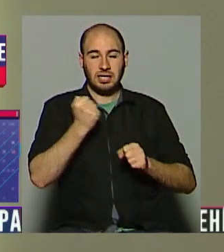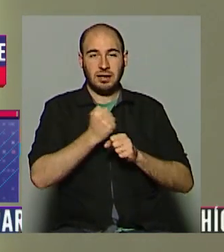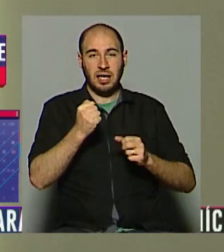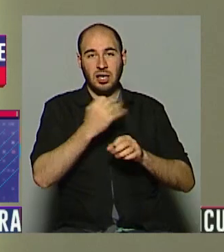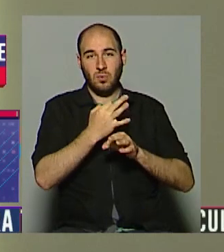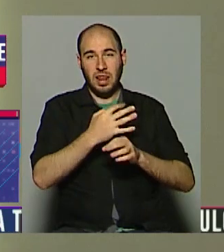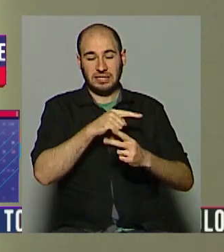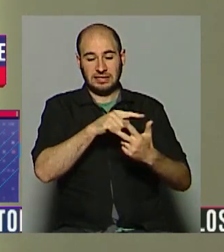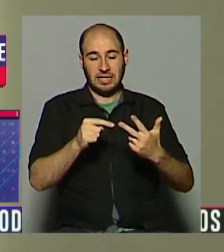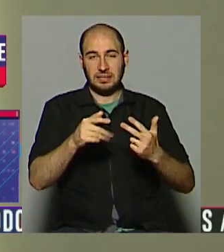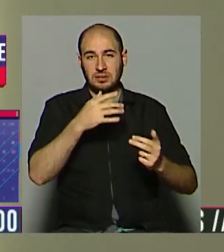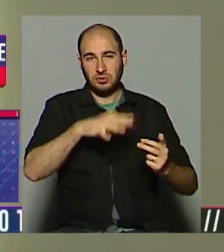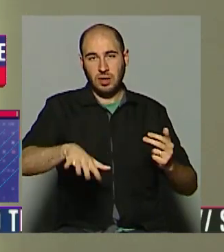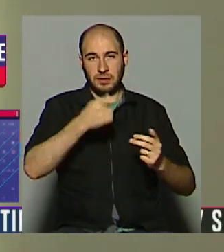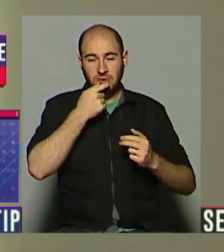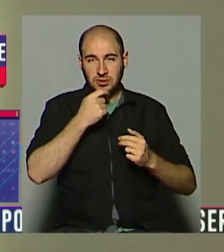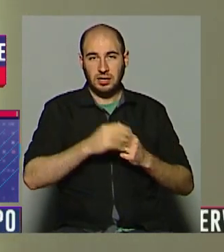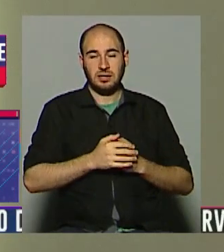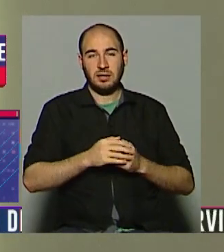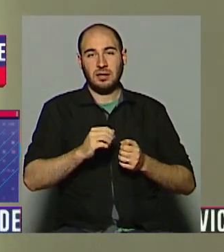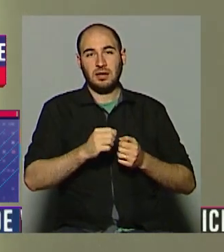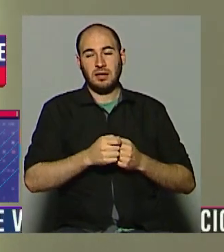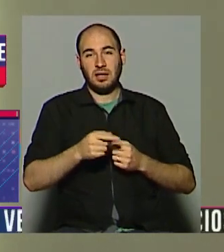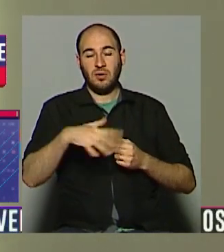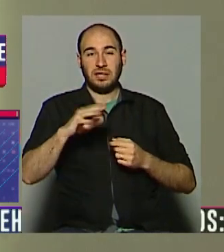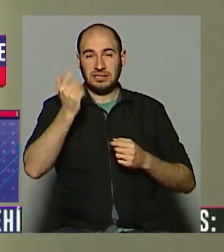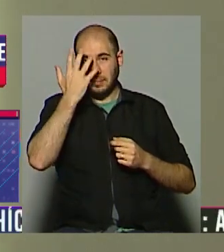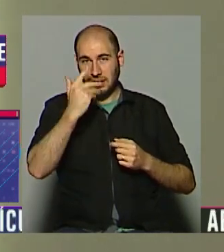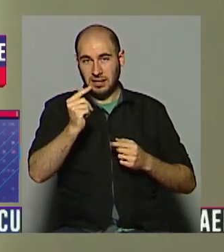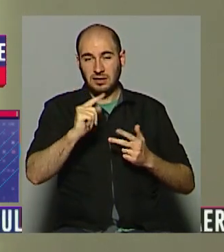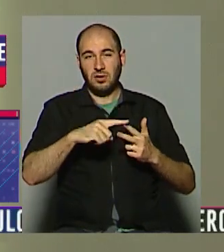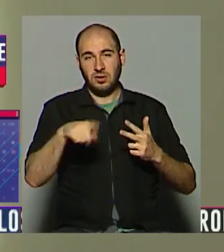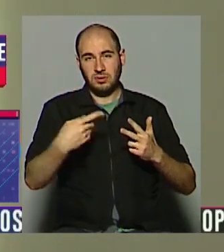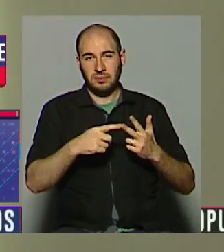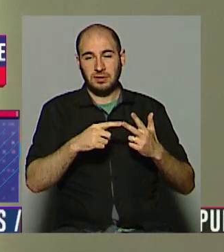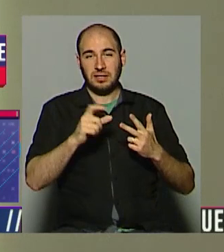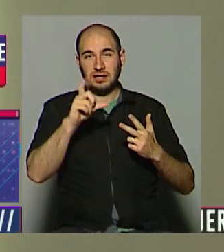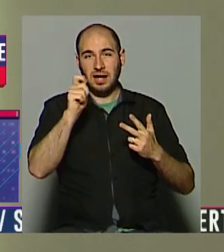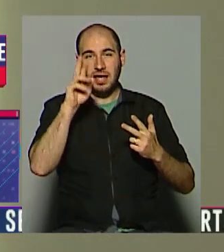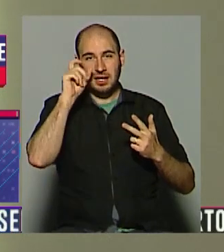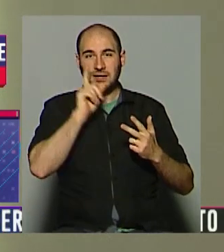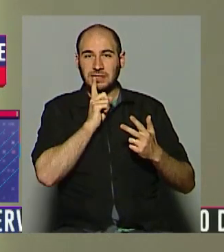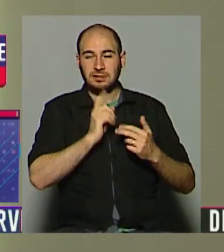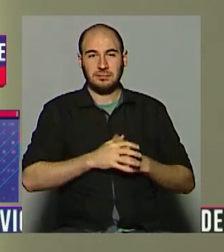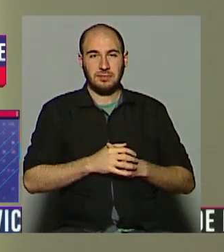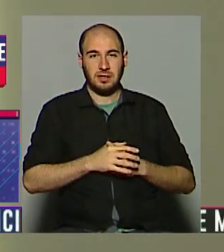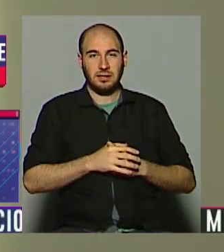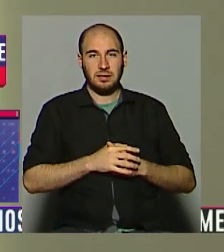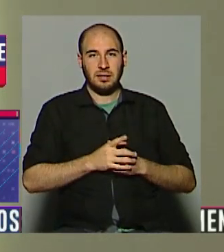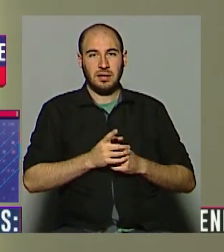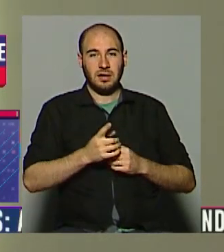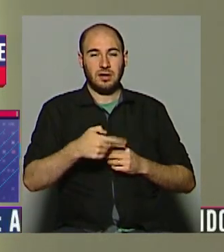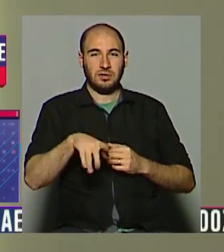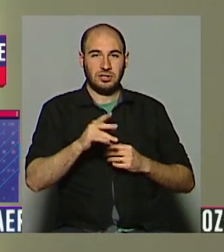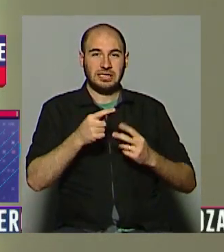3 colegios de la ciudad de Mendoza: Lavado, General San Martín y Claret. Vamos a dar